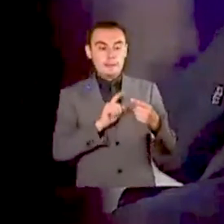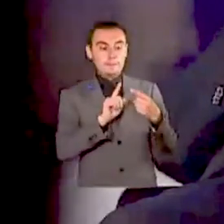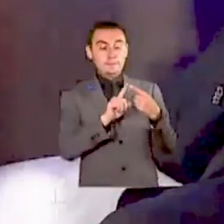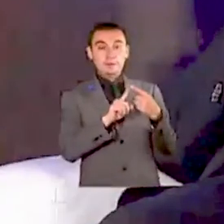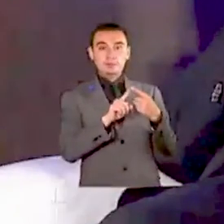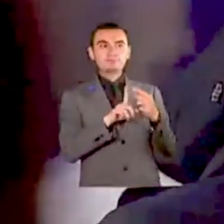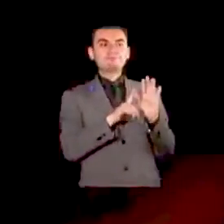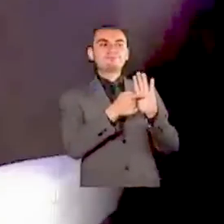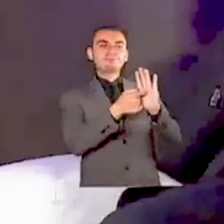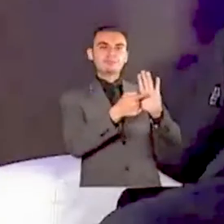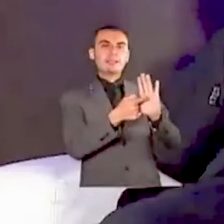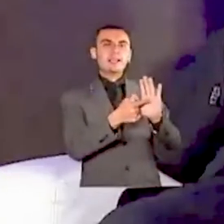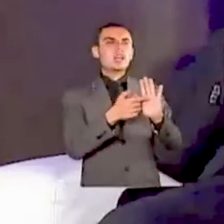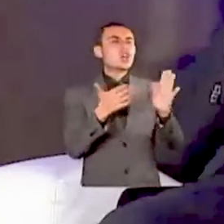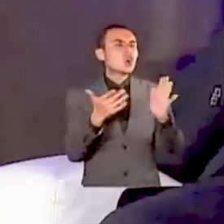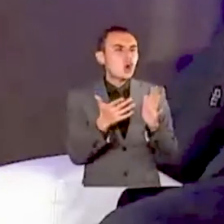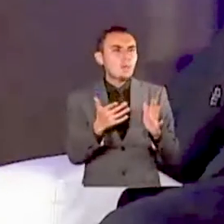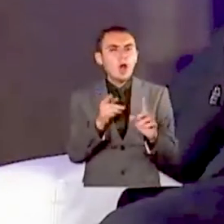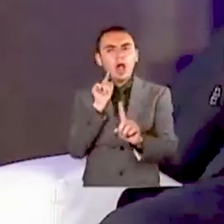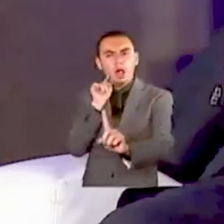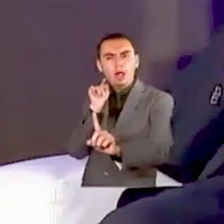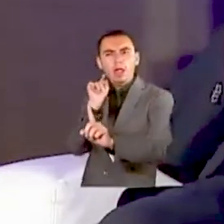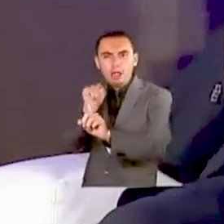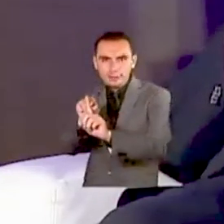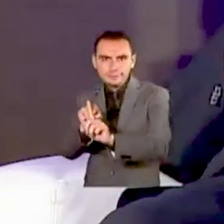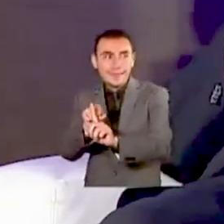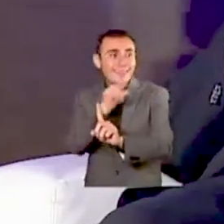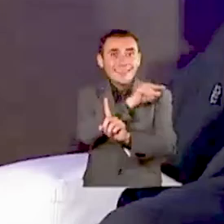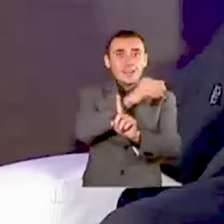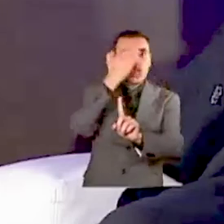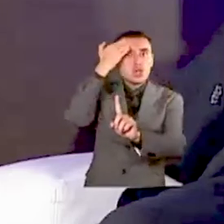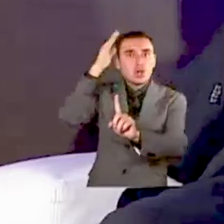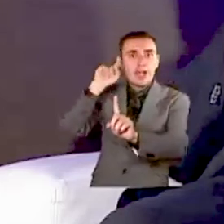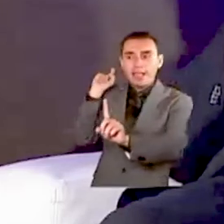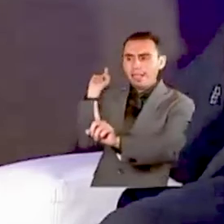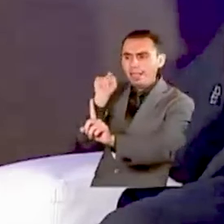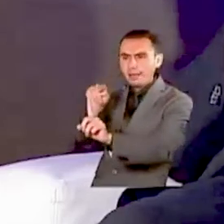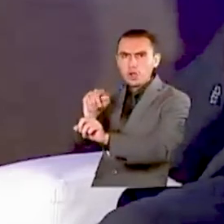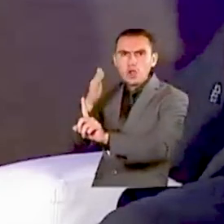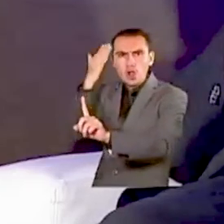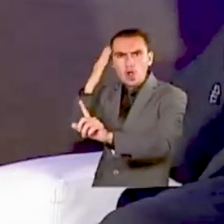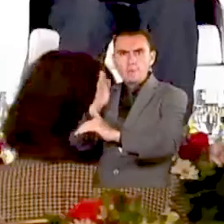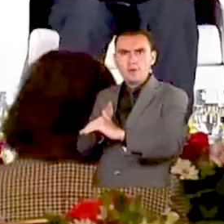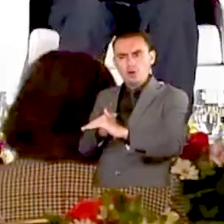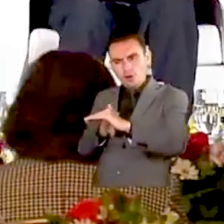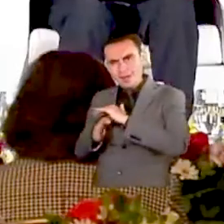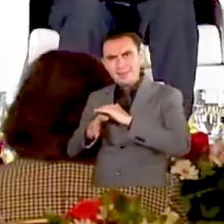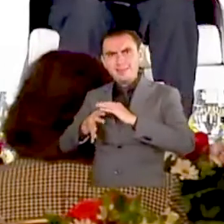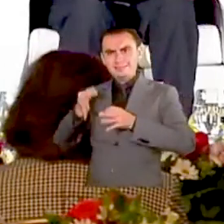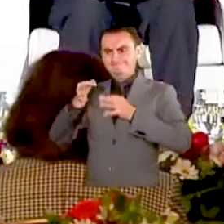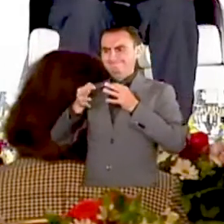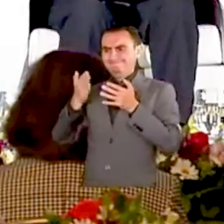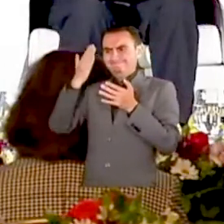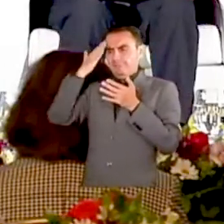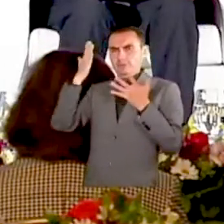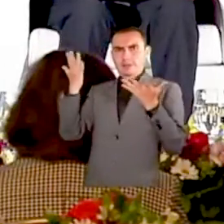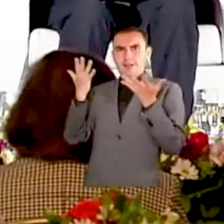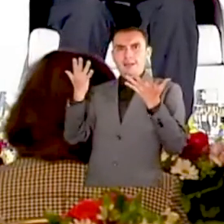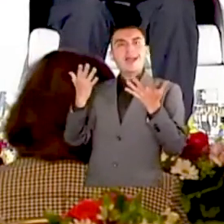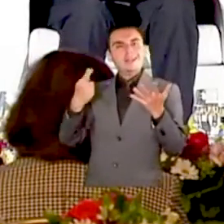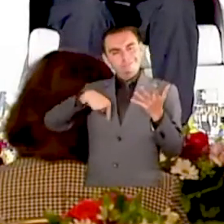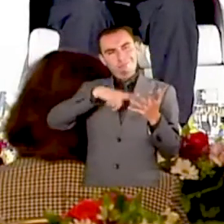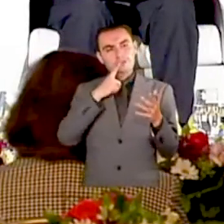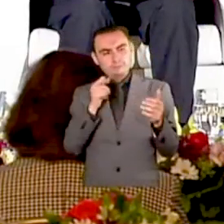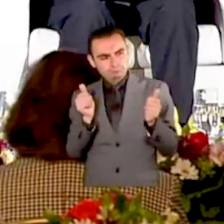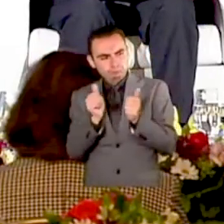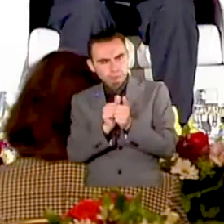un camino que por desconocido y por supuesto por tener mucho que ver con el acceso a la justicia y la impunidad, pues